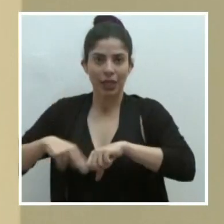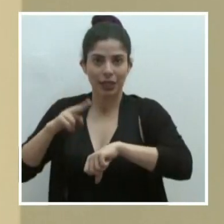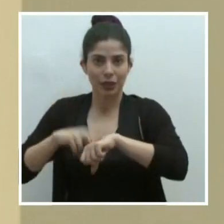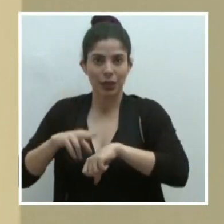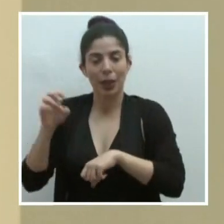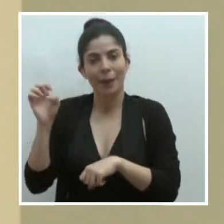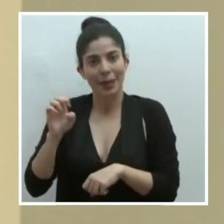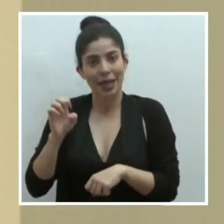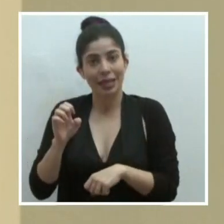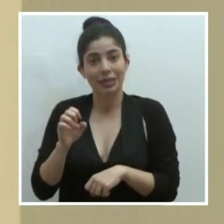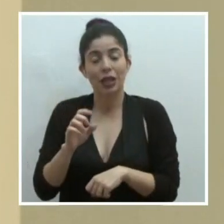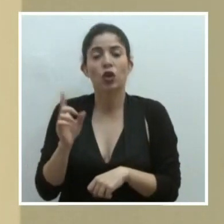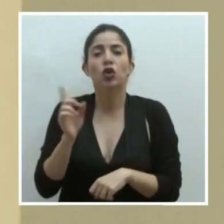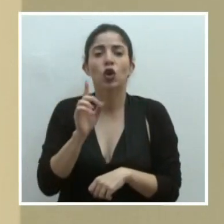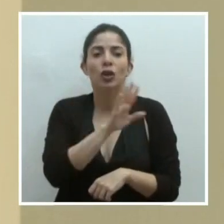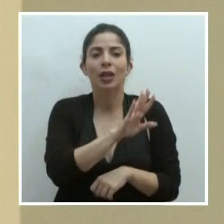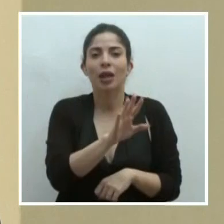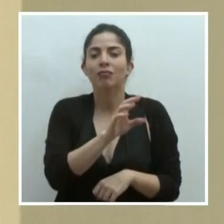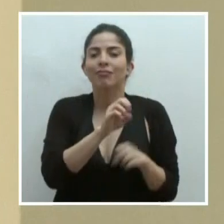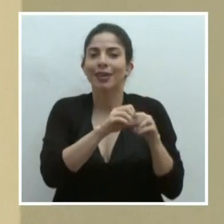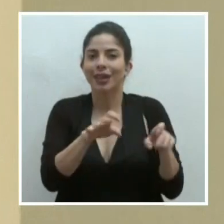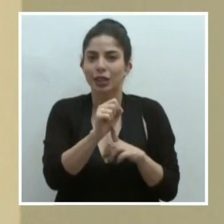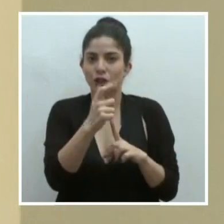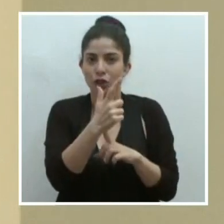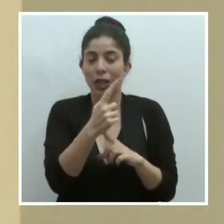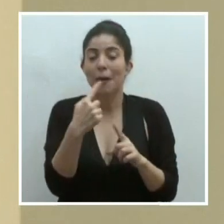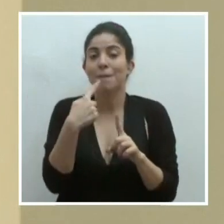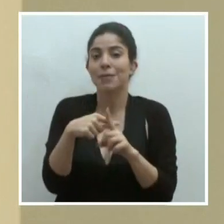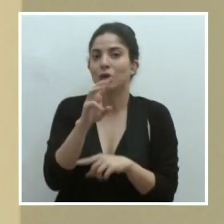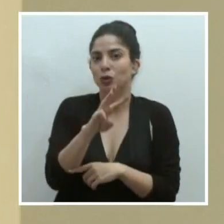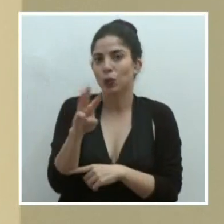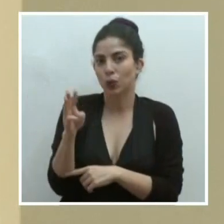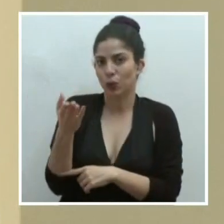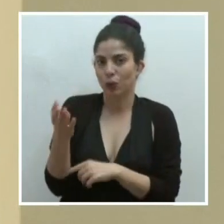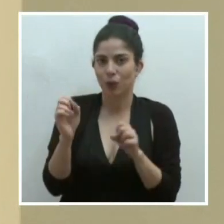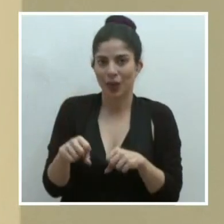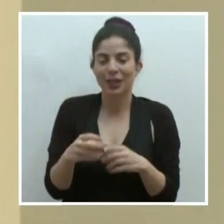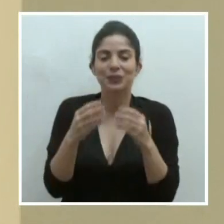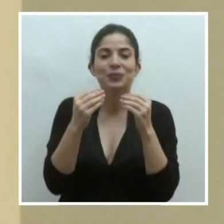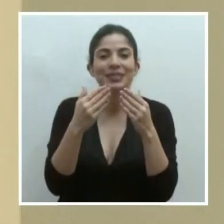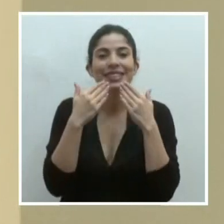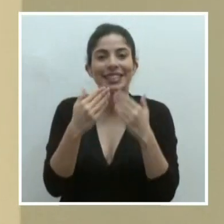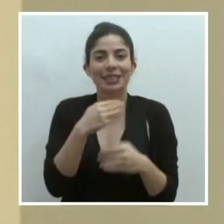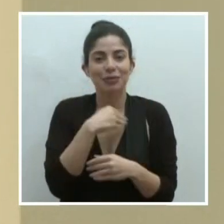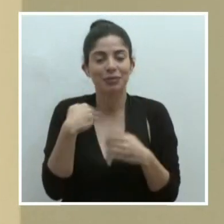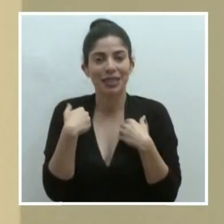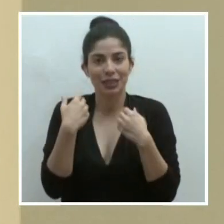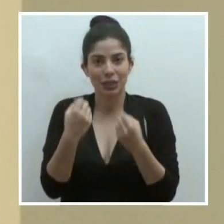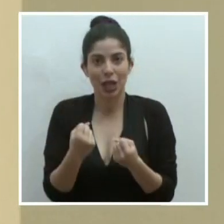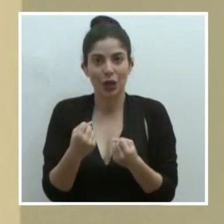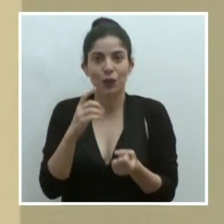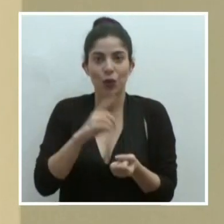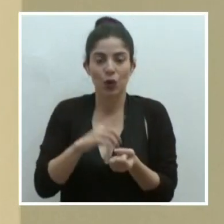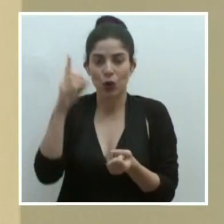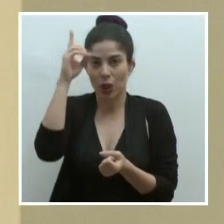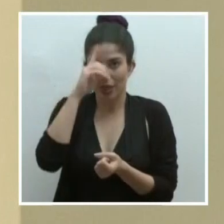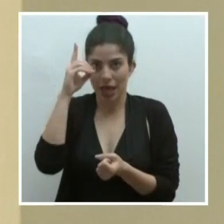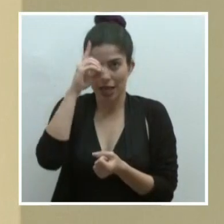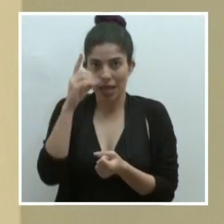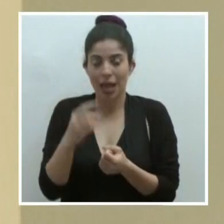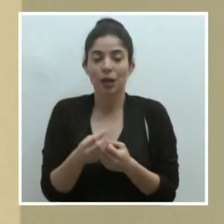de Emergencias, tanto en sus perfiles de redes sociales como en las páginas web. Muchas gracias al ministro de Salud, el doctor Daniel